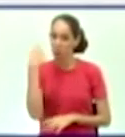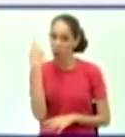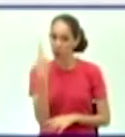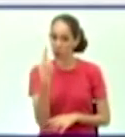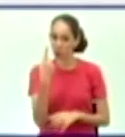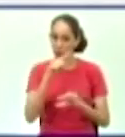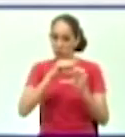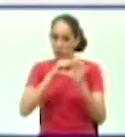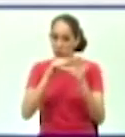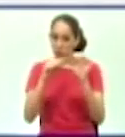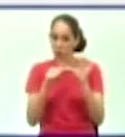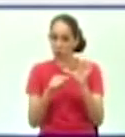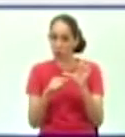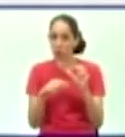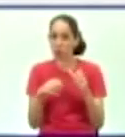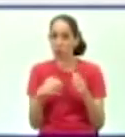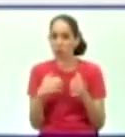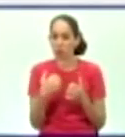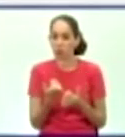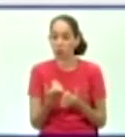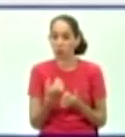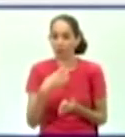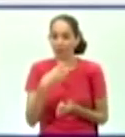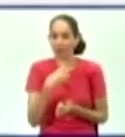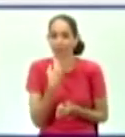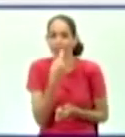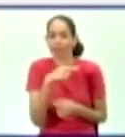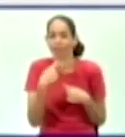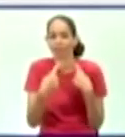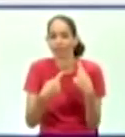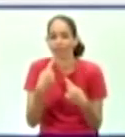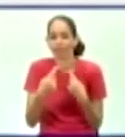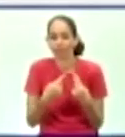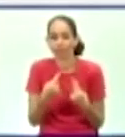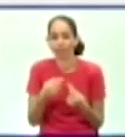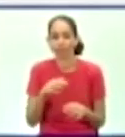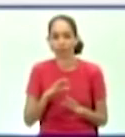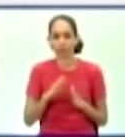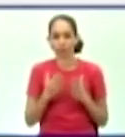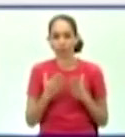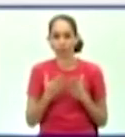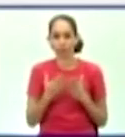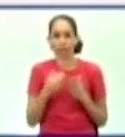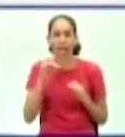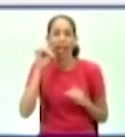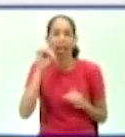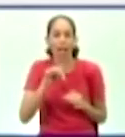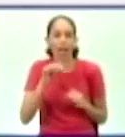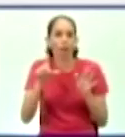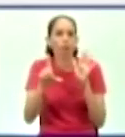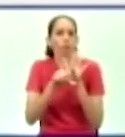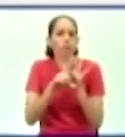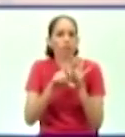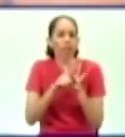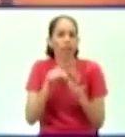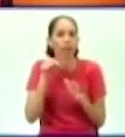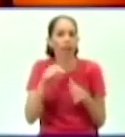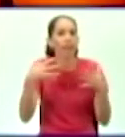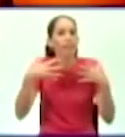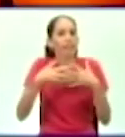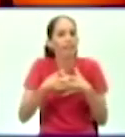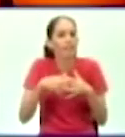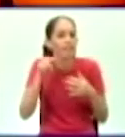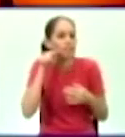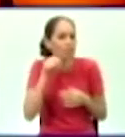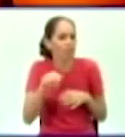un lado en cada triángulo. ¿Qué teoremas relacionan los lados y los